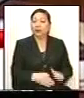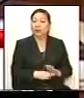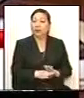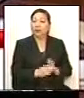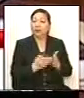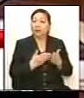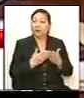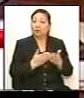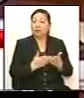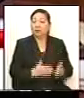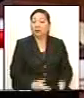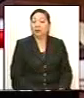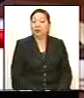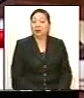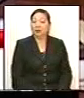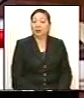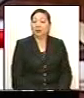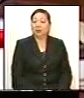puerto seco se